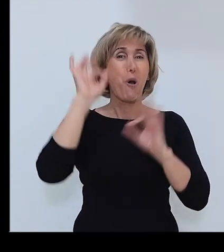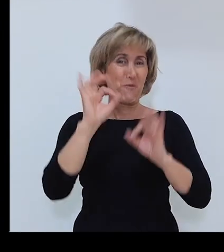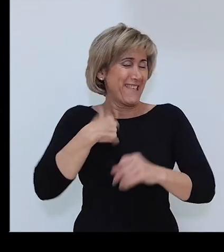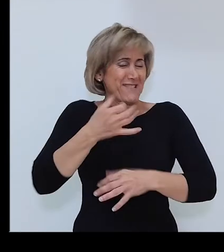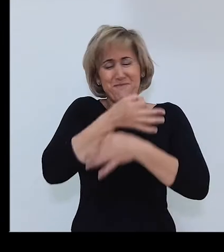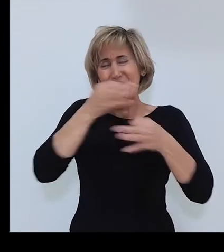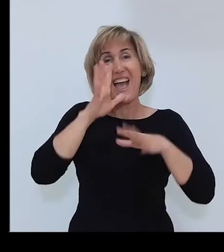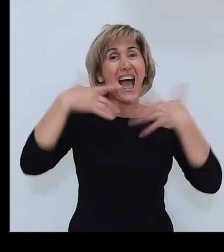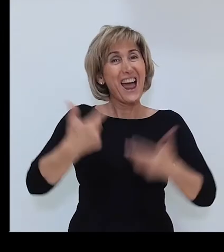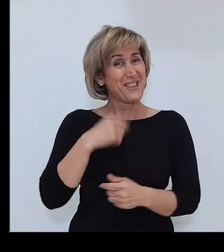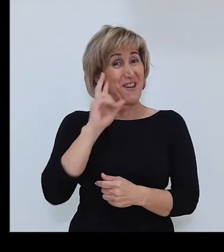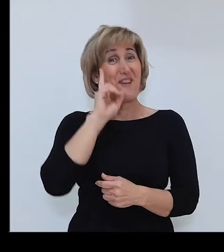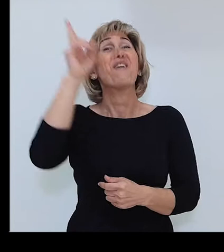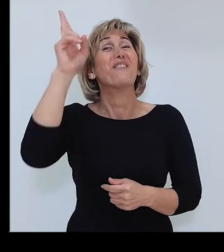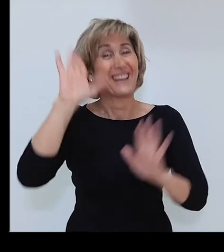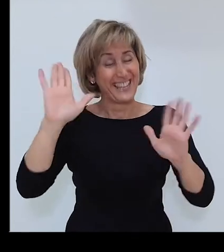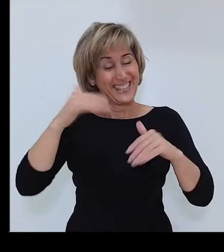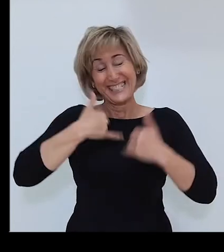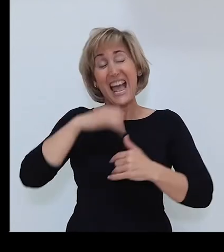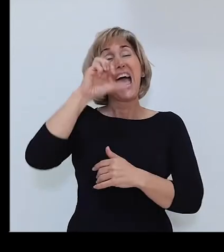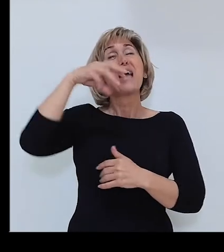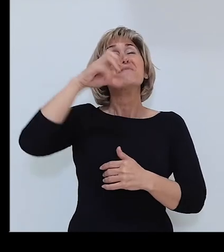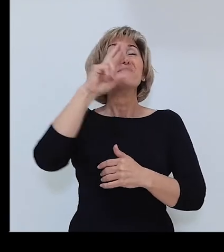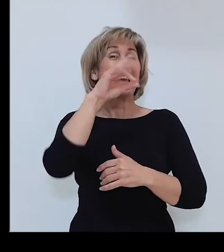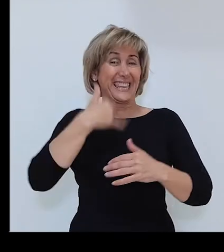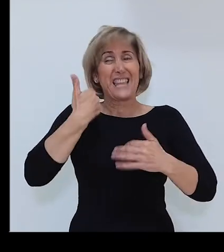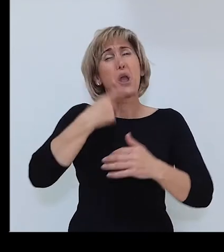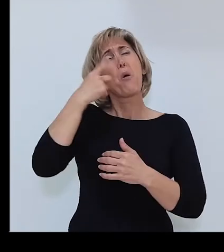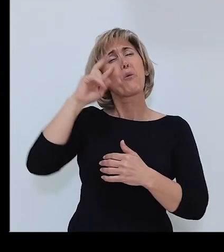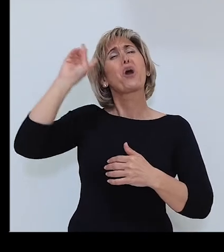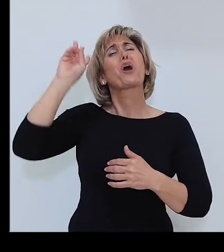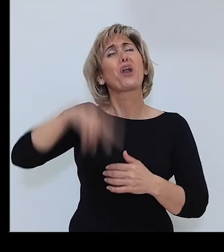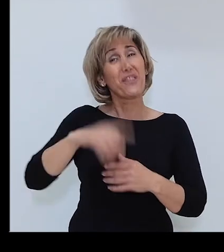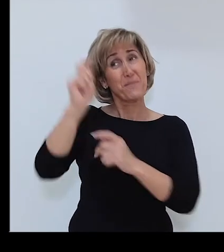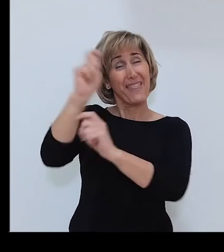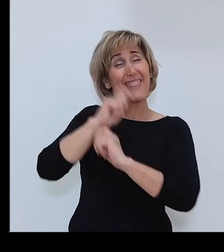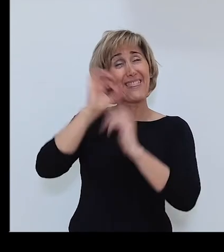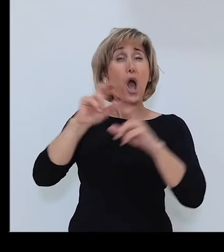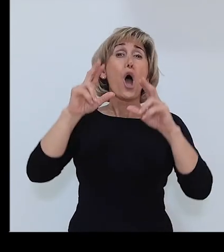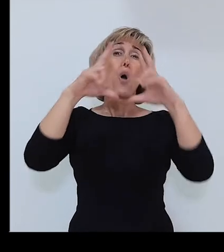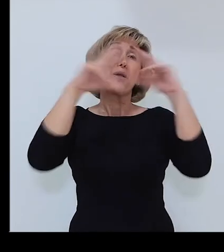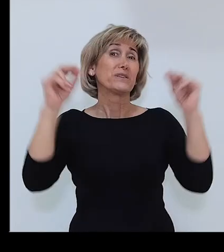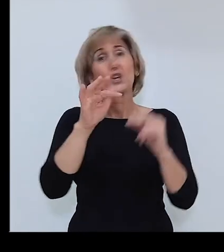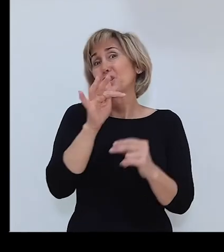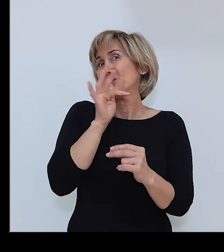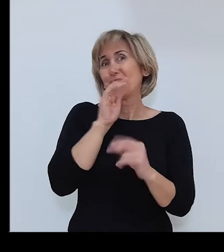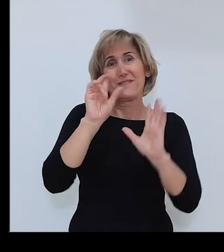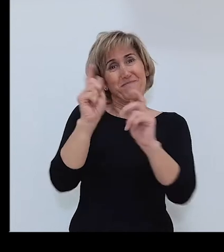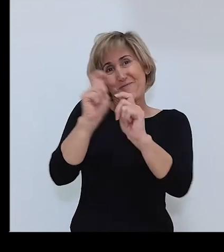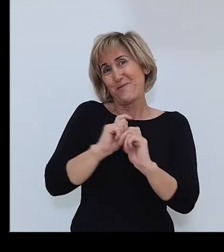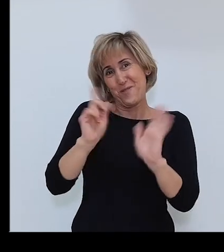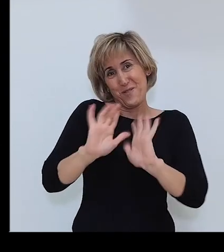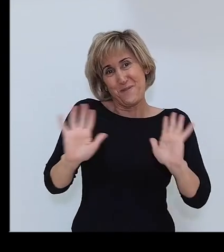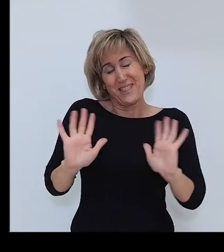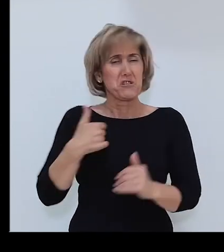jubilada. No, pero no soy emérita, que es un reconocimiento que te tiene que dar la universidad y que yo no he hecho ese trámite